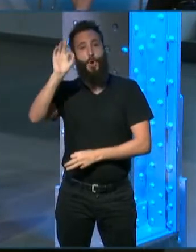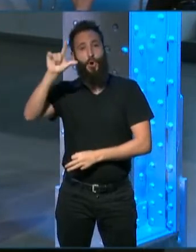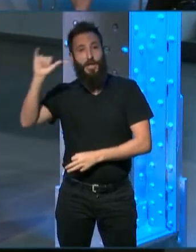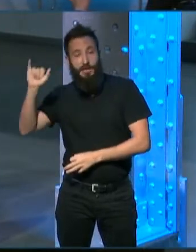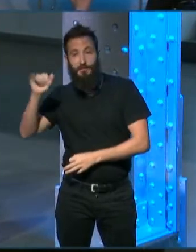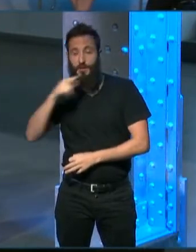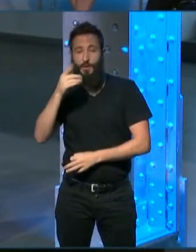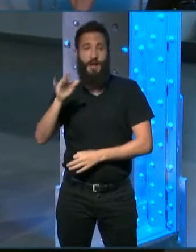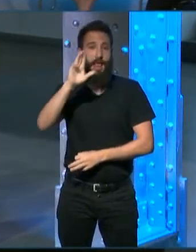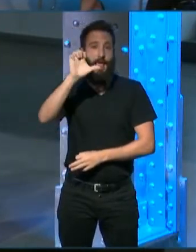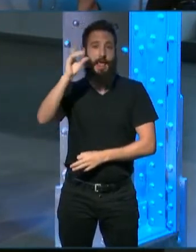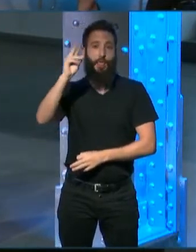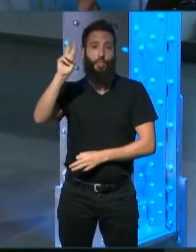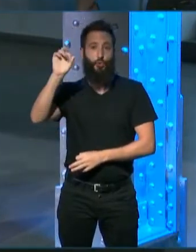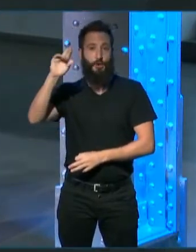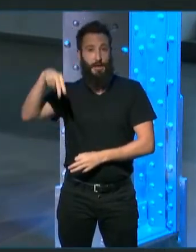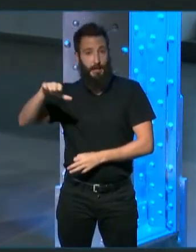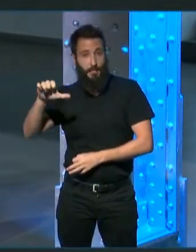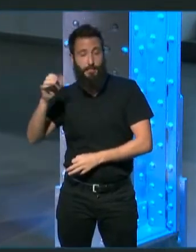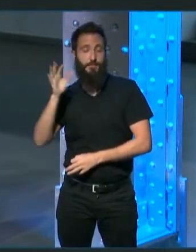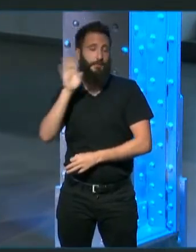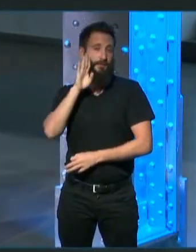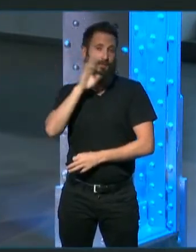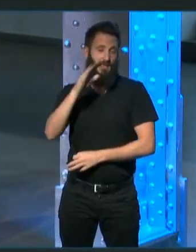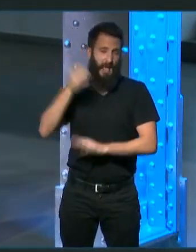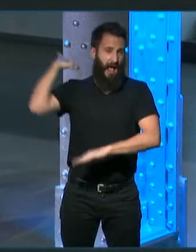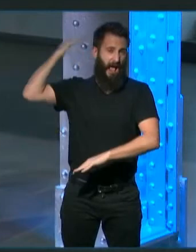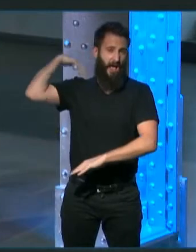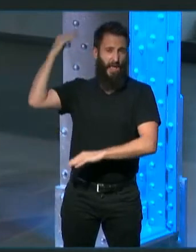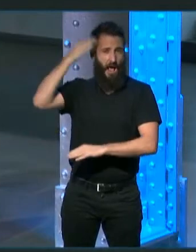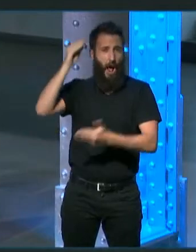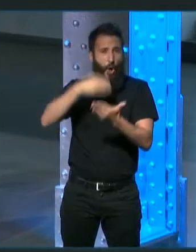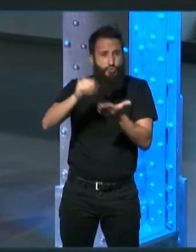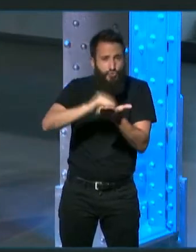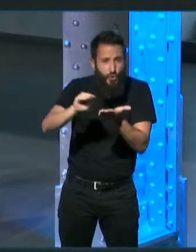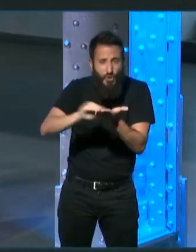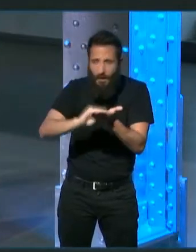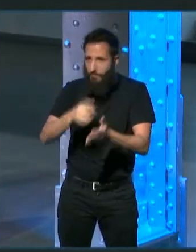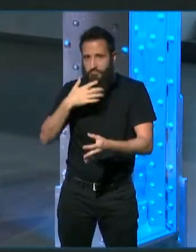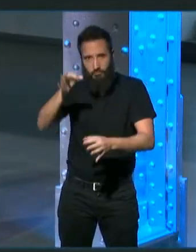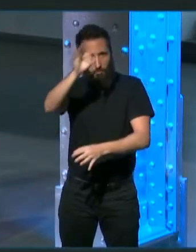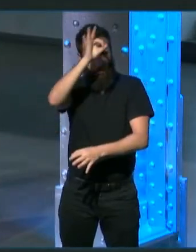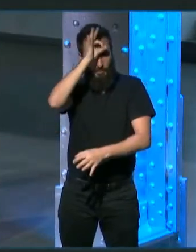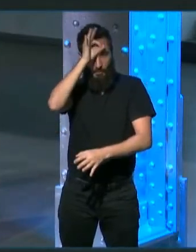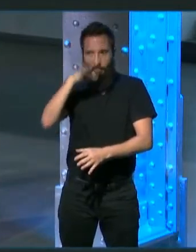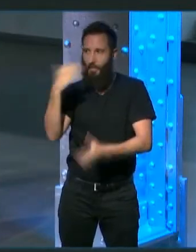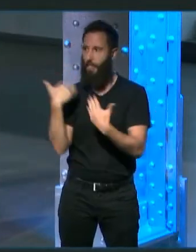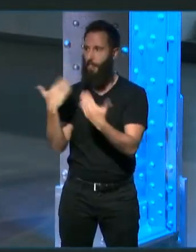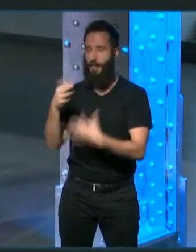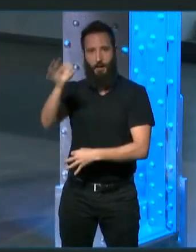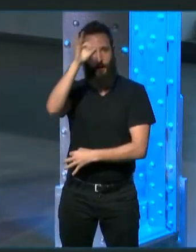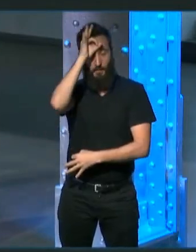decía Edurne, normalmente los autores no sabían absolutamente nada de lo que iban a hablar con nosotros. Nosotros, aunque